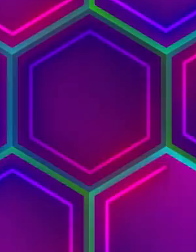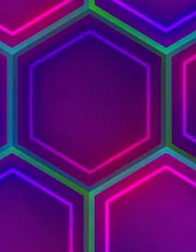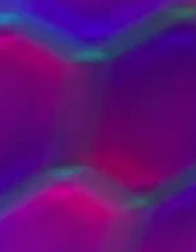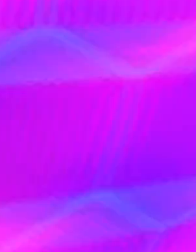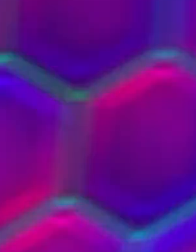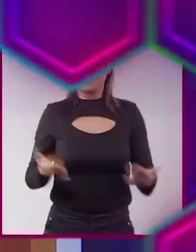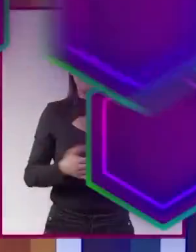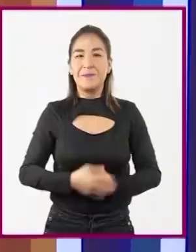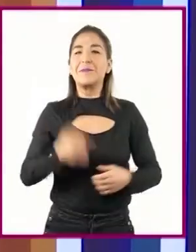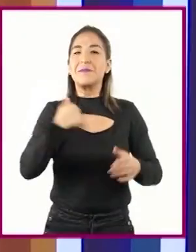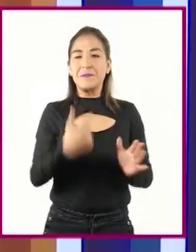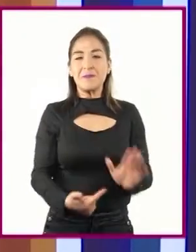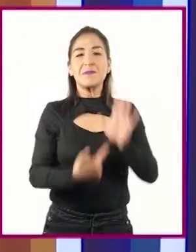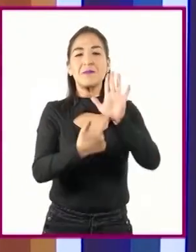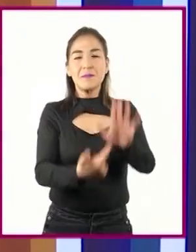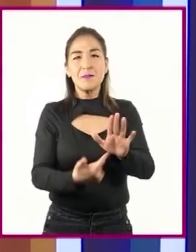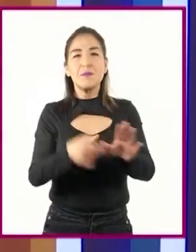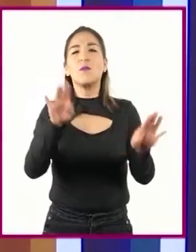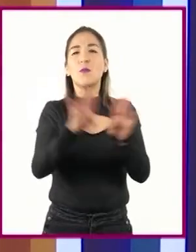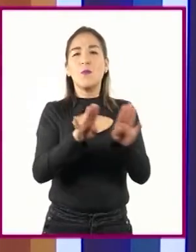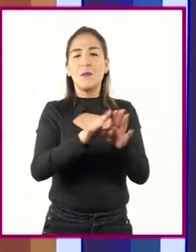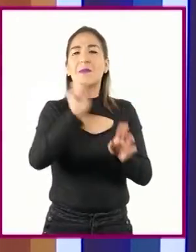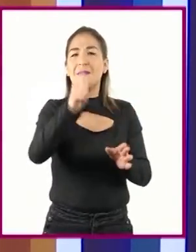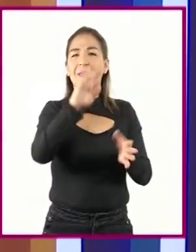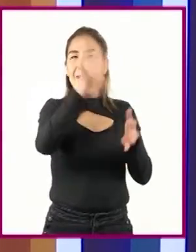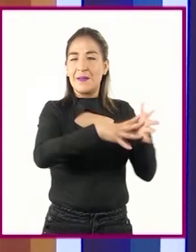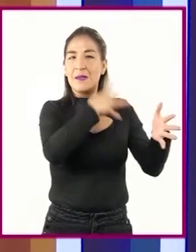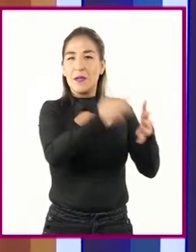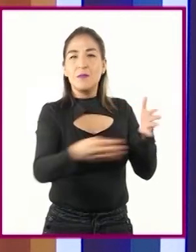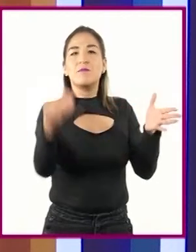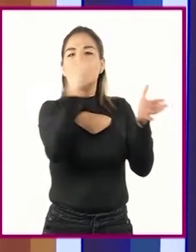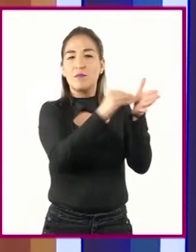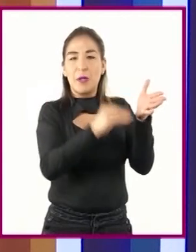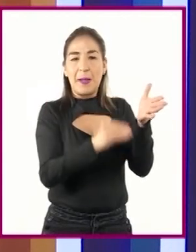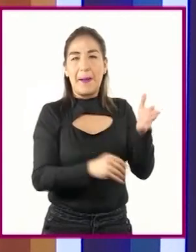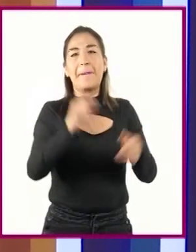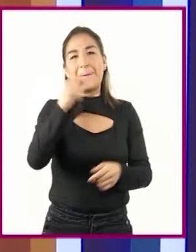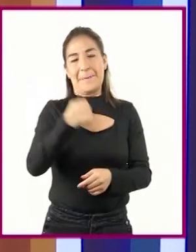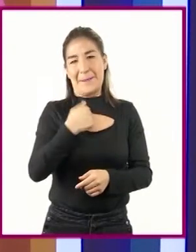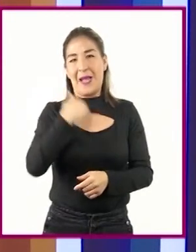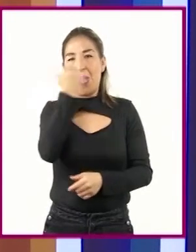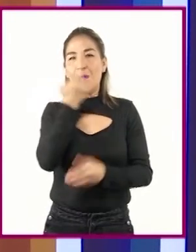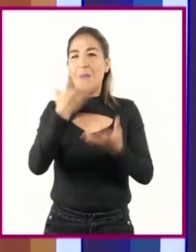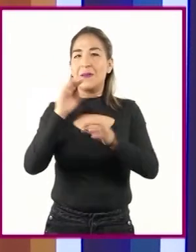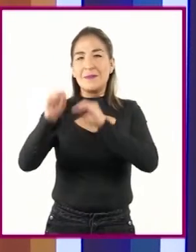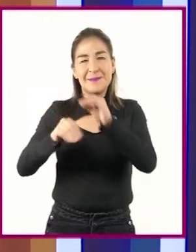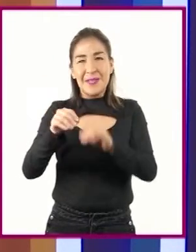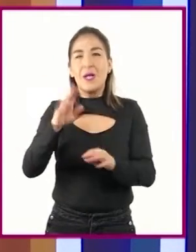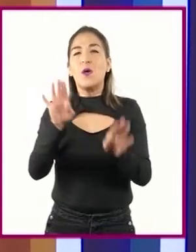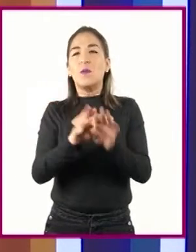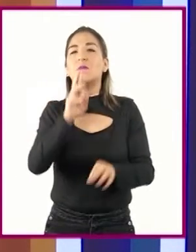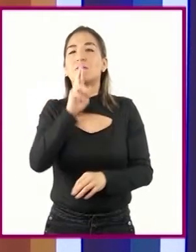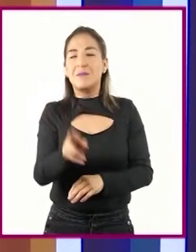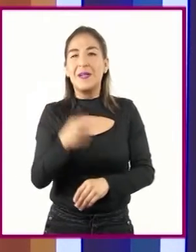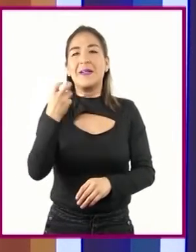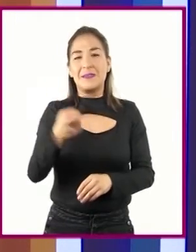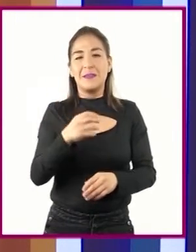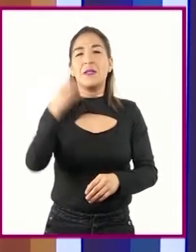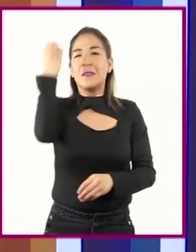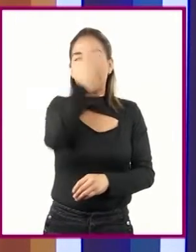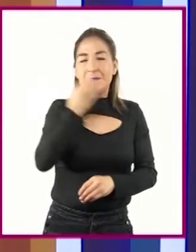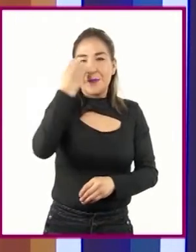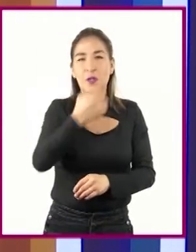Ahora les presentaré una tabla con operaciones resueltas por mis alumnos en un ejercicio de evaluación.